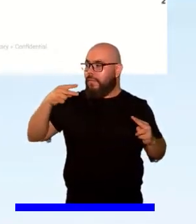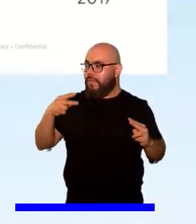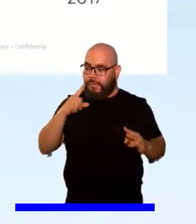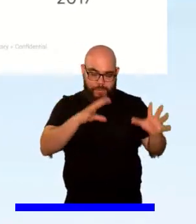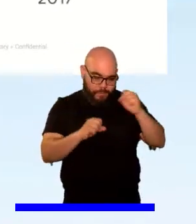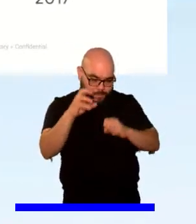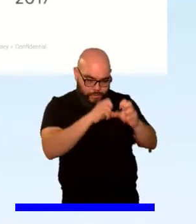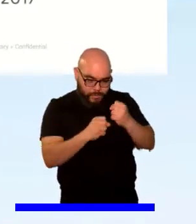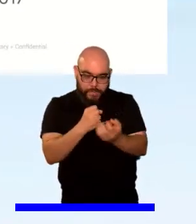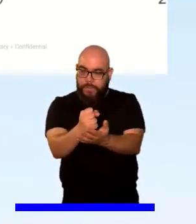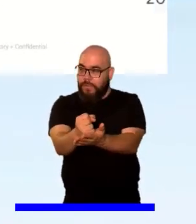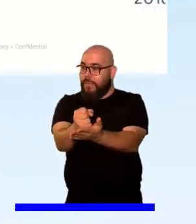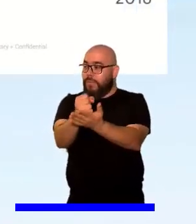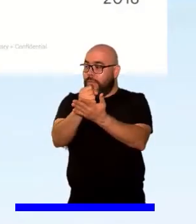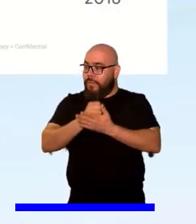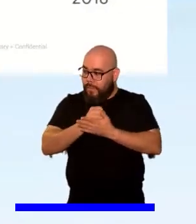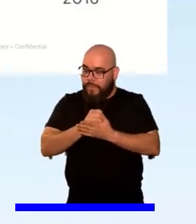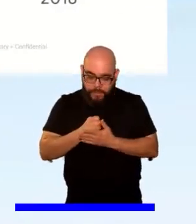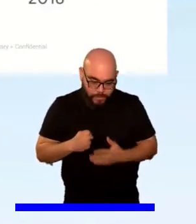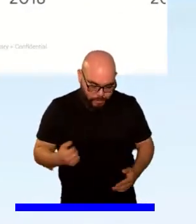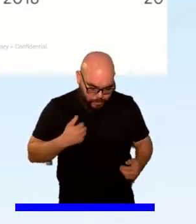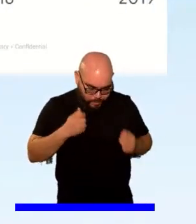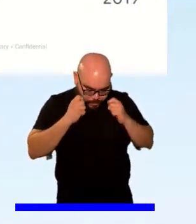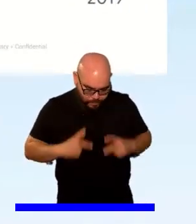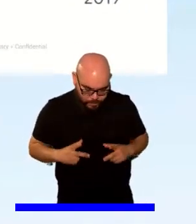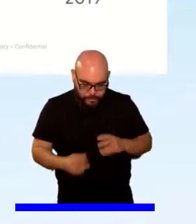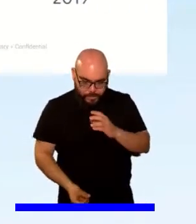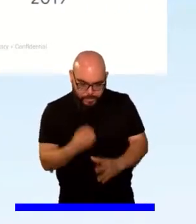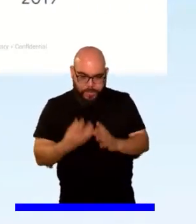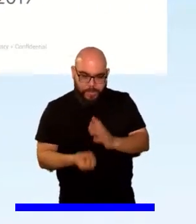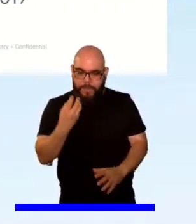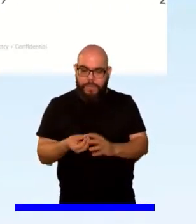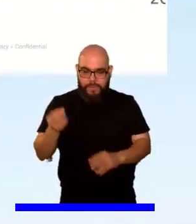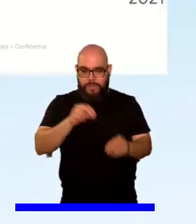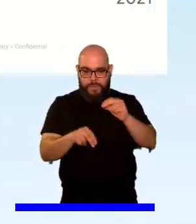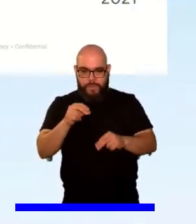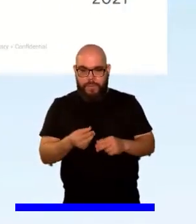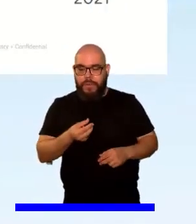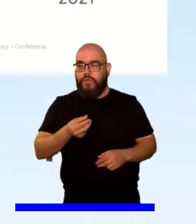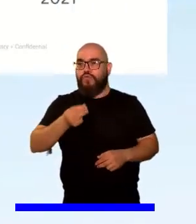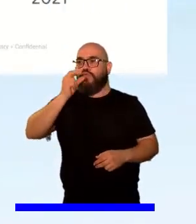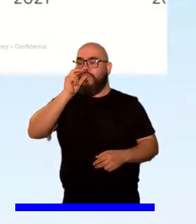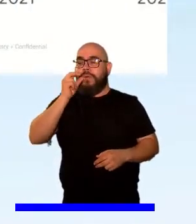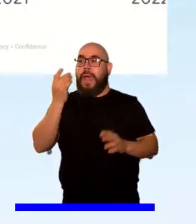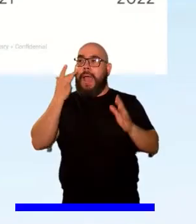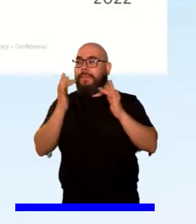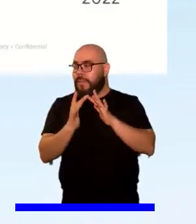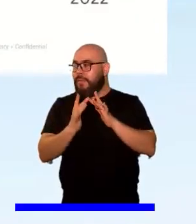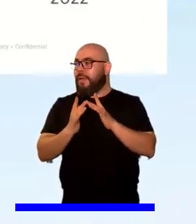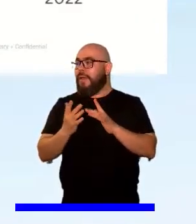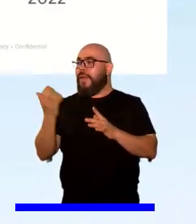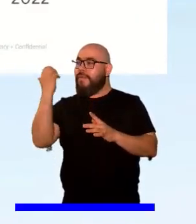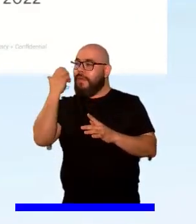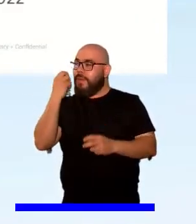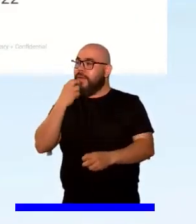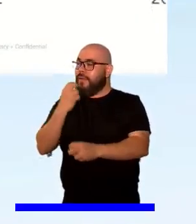Eso ayuda enormemente en la producción de medicamentos personalizados de atacar enfermedades